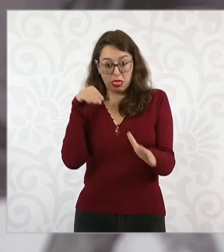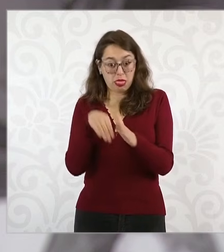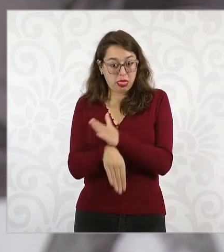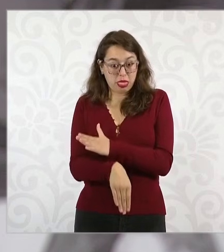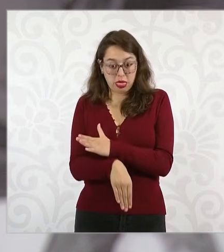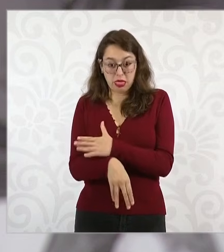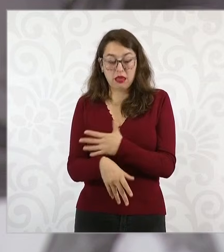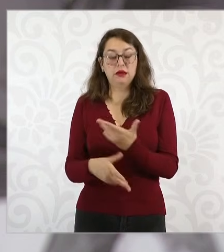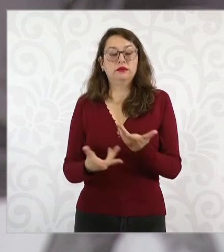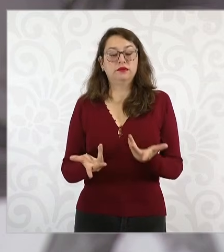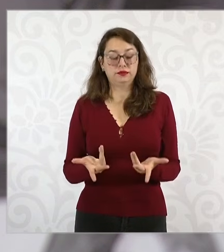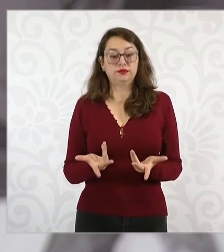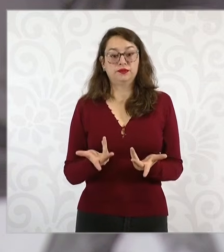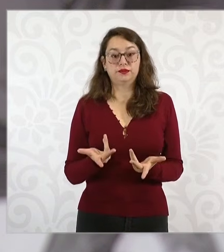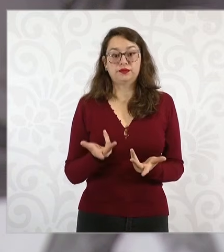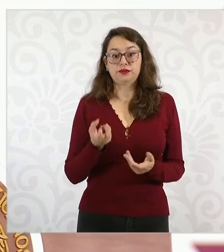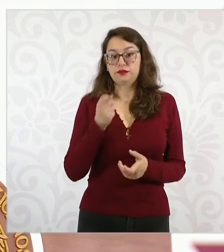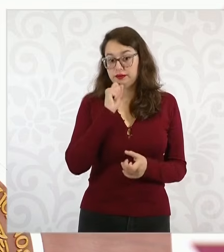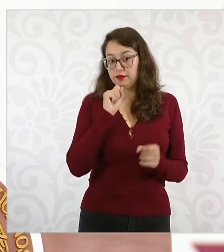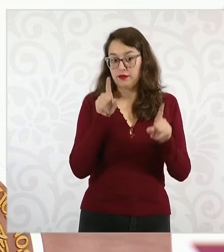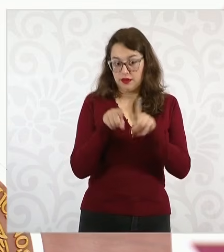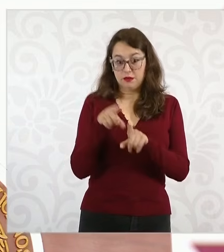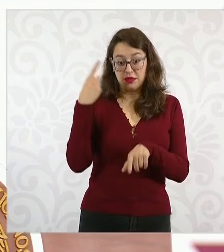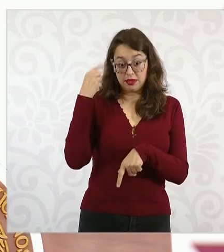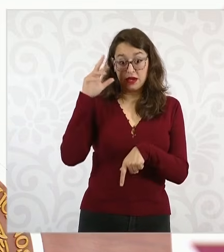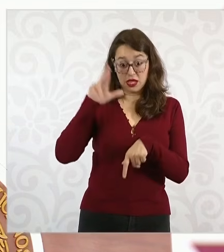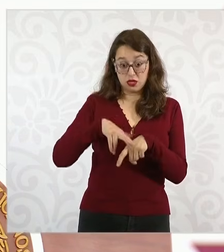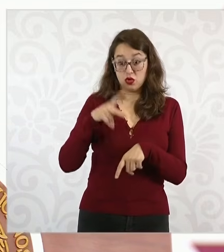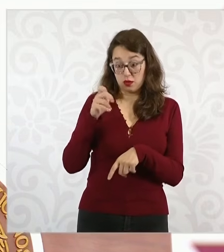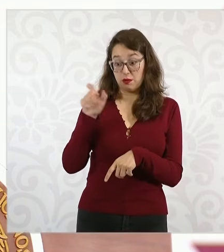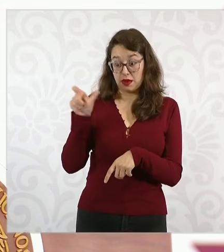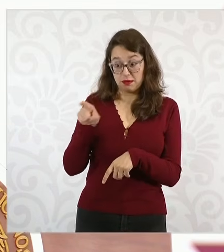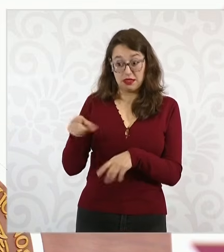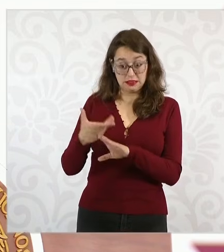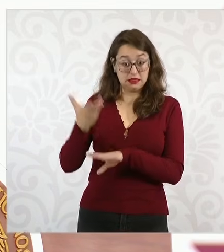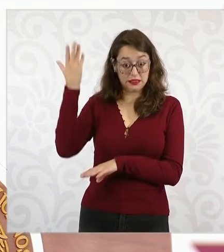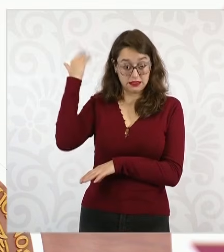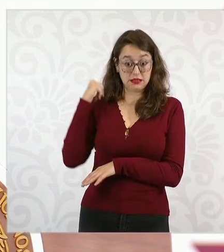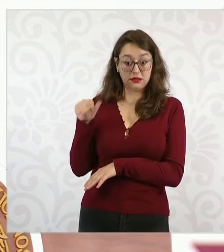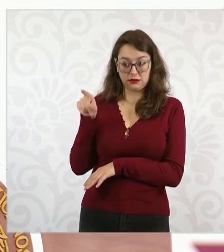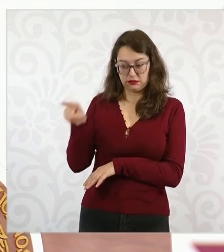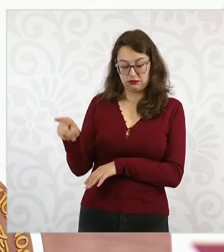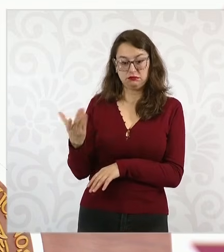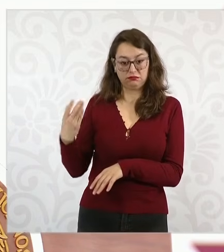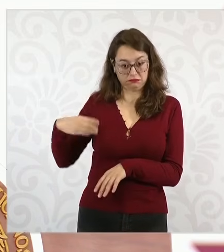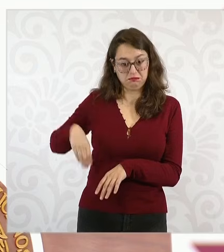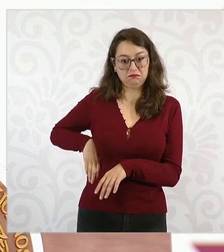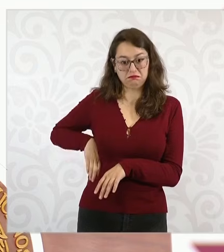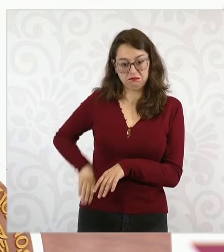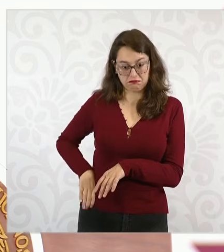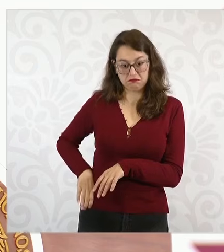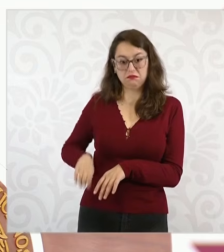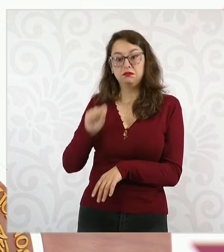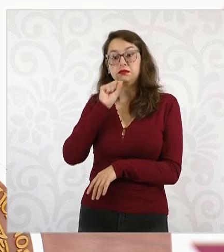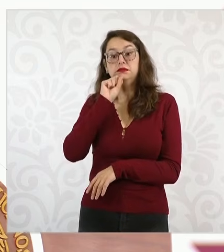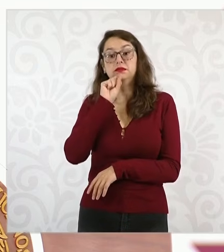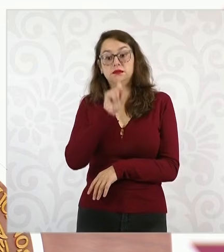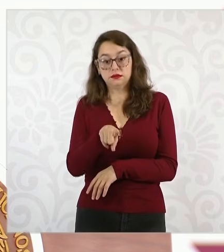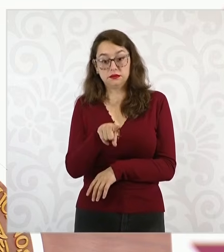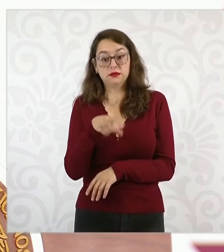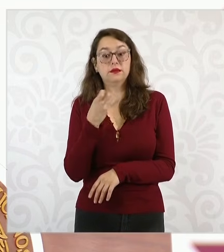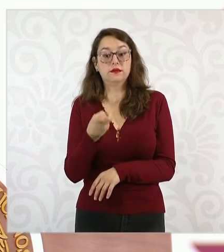presuntamente al director de Pemex de entonces. Entonces, la